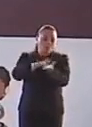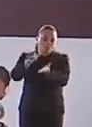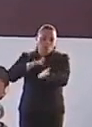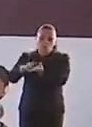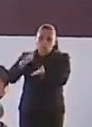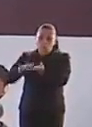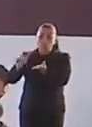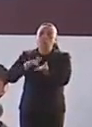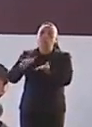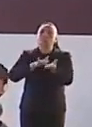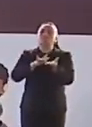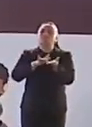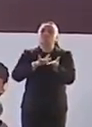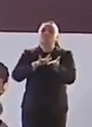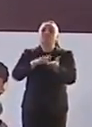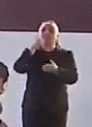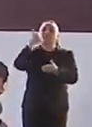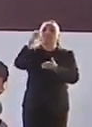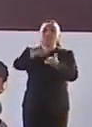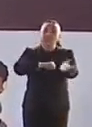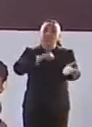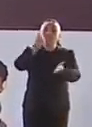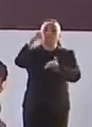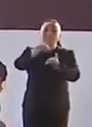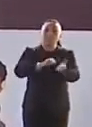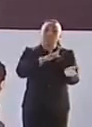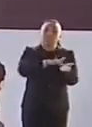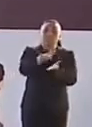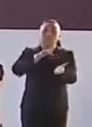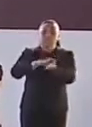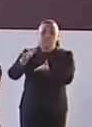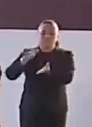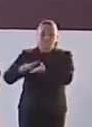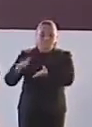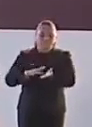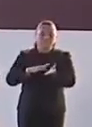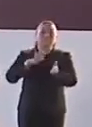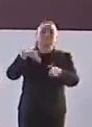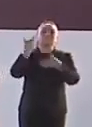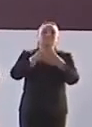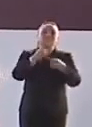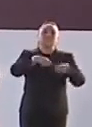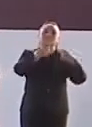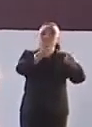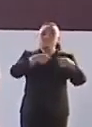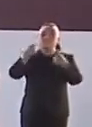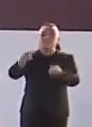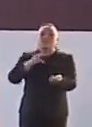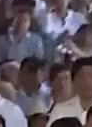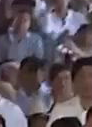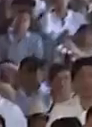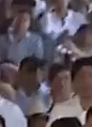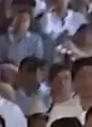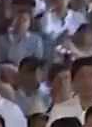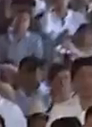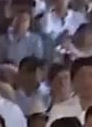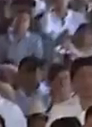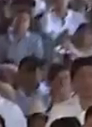cada seis meses van a recibir un apoyo directo